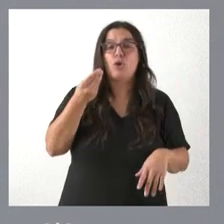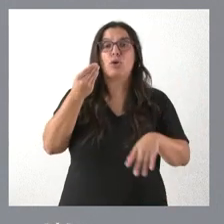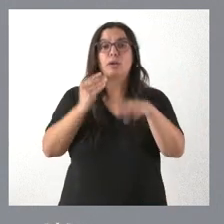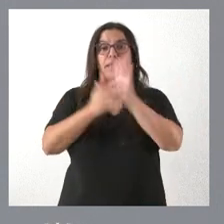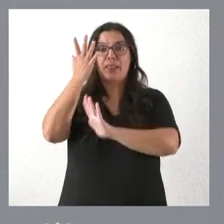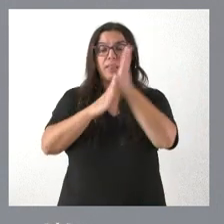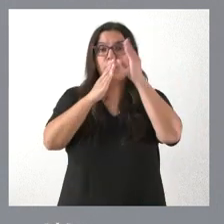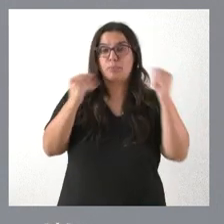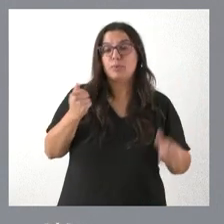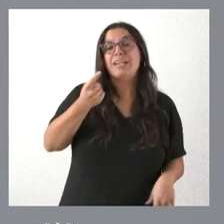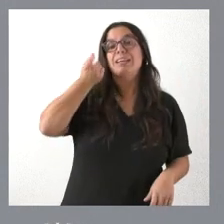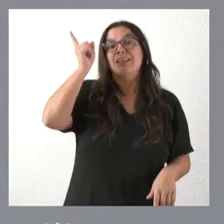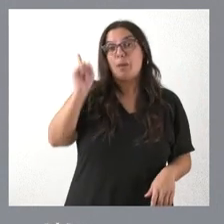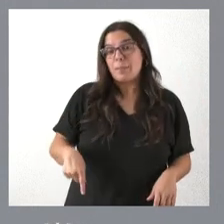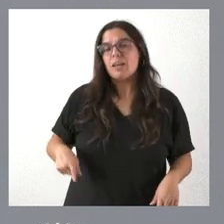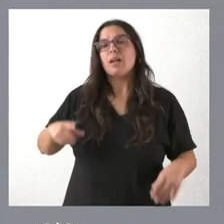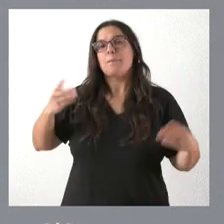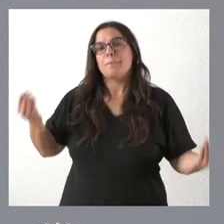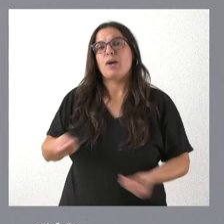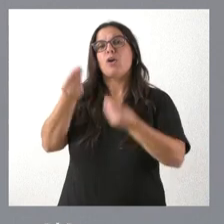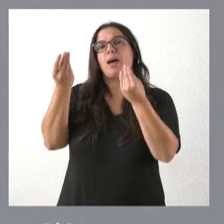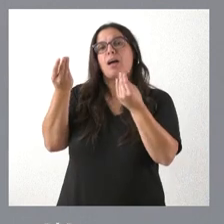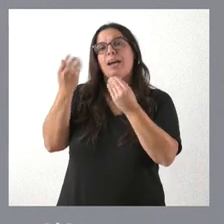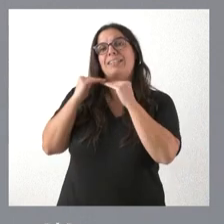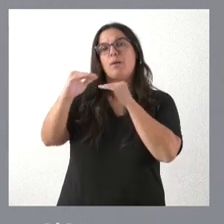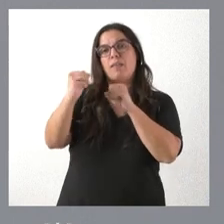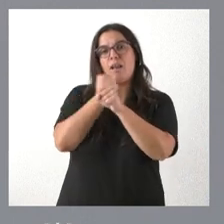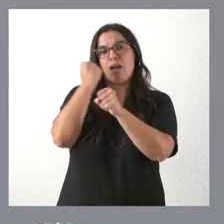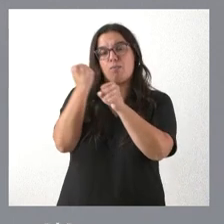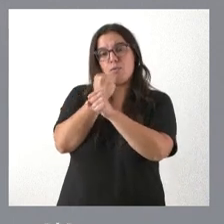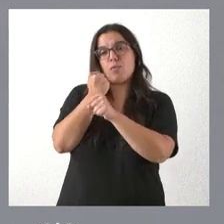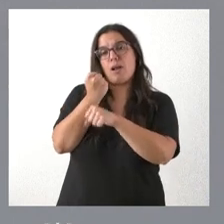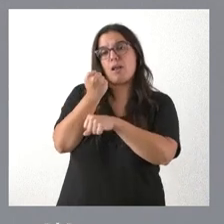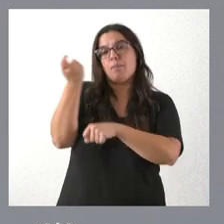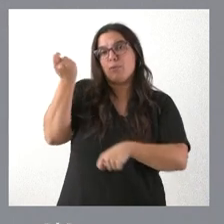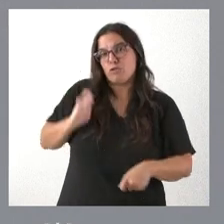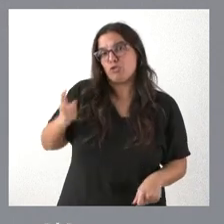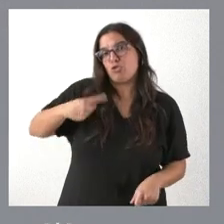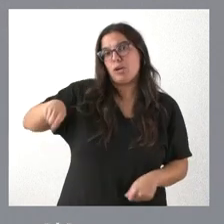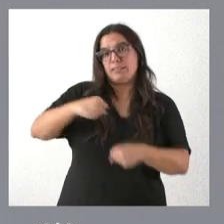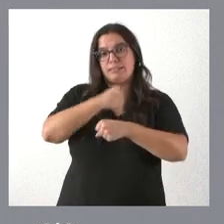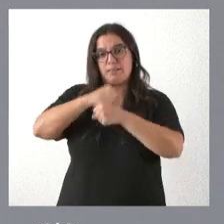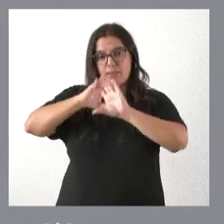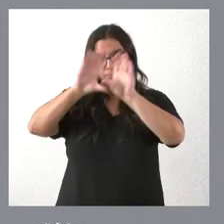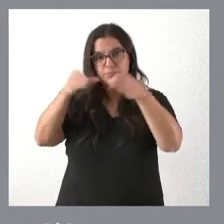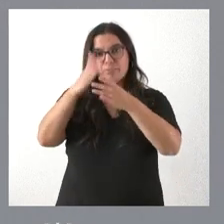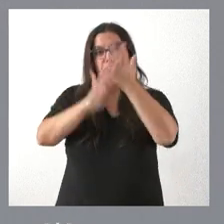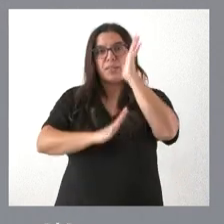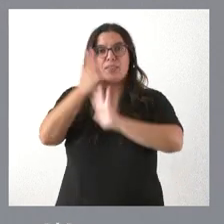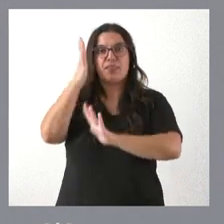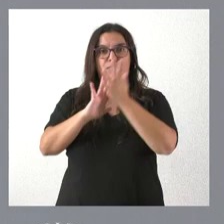distinción de incendios sino también mejorar la estabilidad en el empleo de las personas que trabajan en incendios